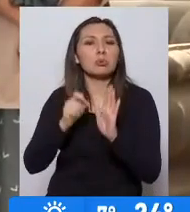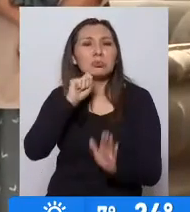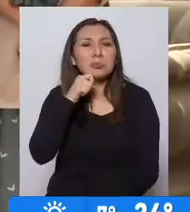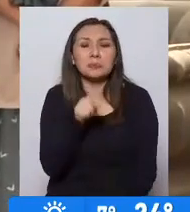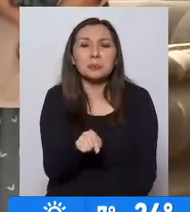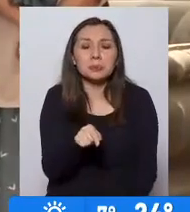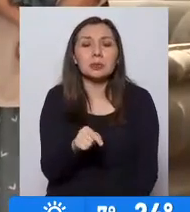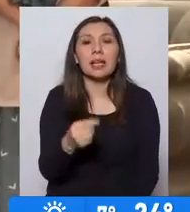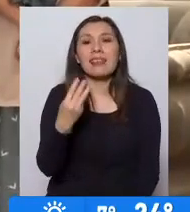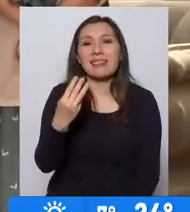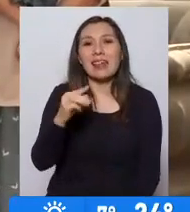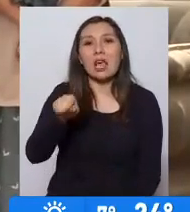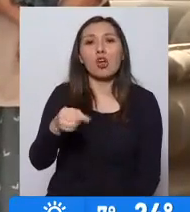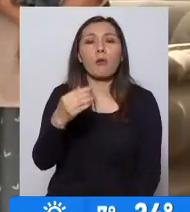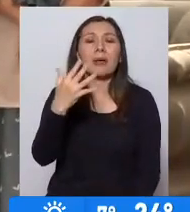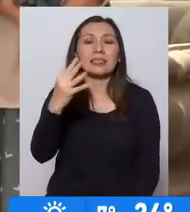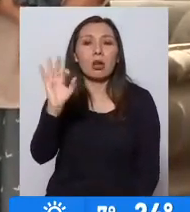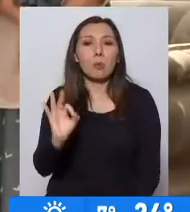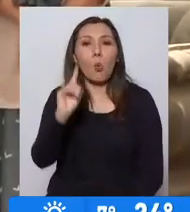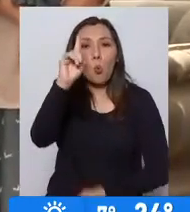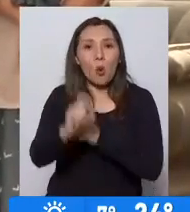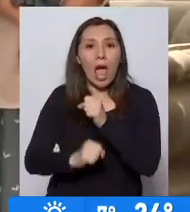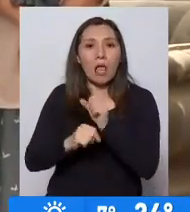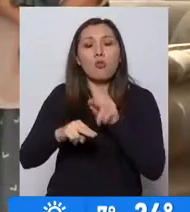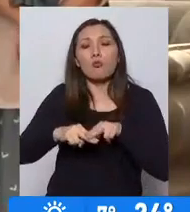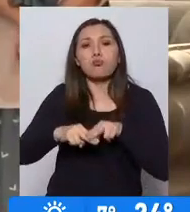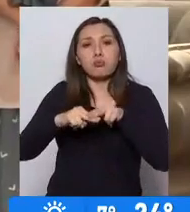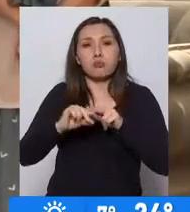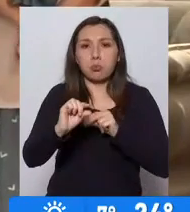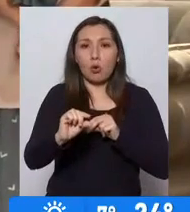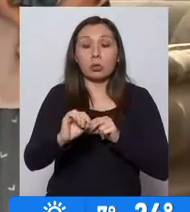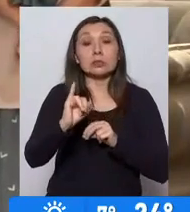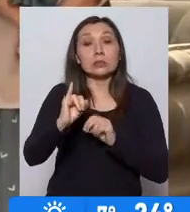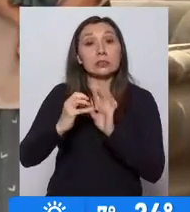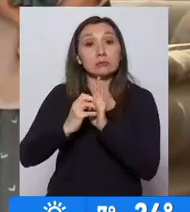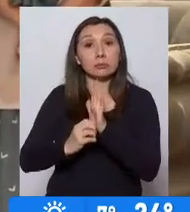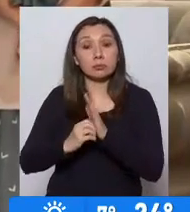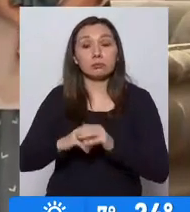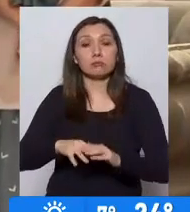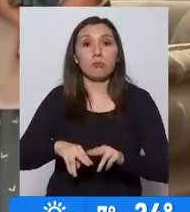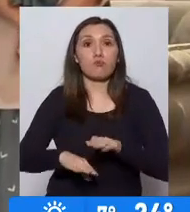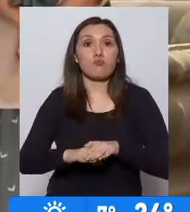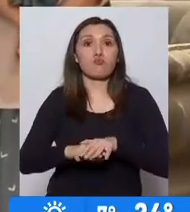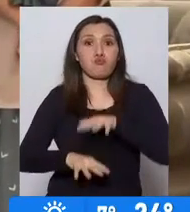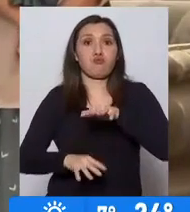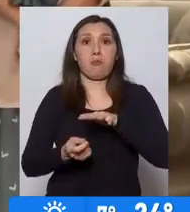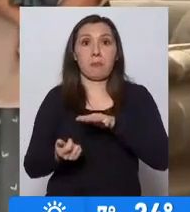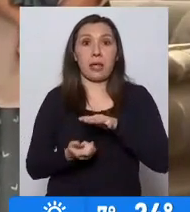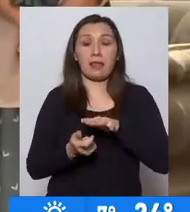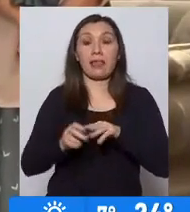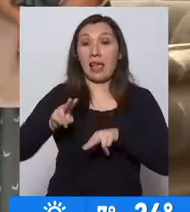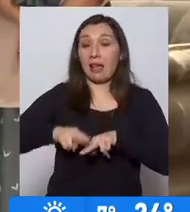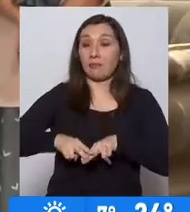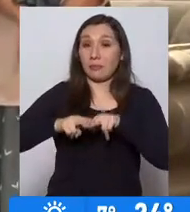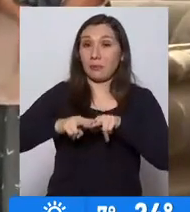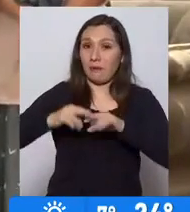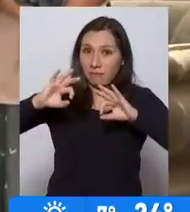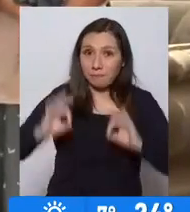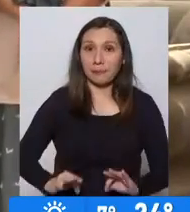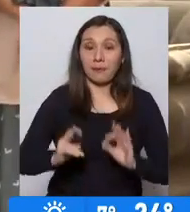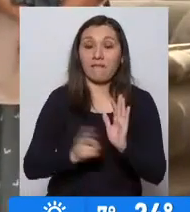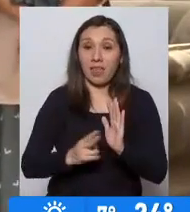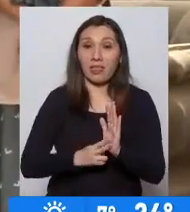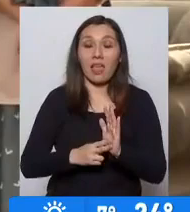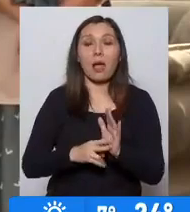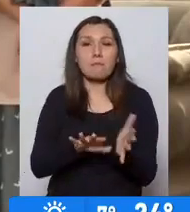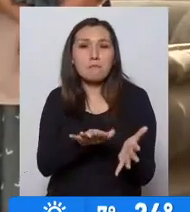nominales 3,5% al año. Si descontamos la inflación, significa que la tasa de interés real de estos créditos